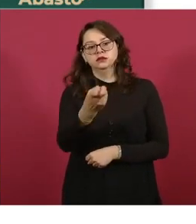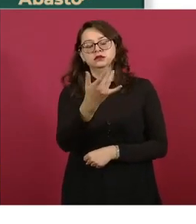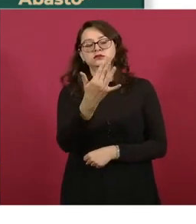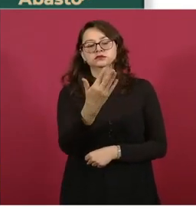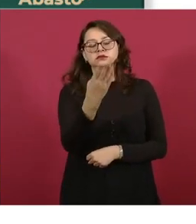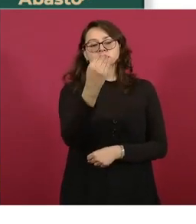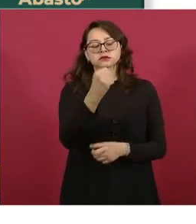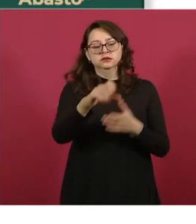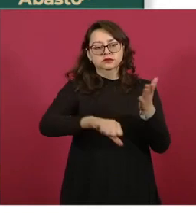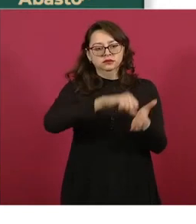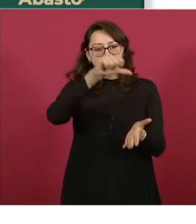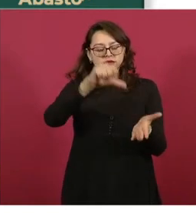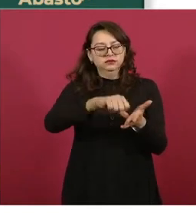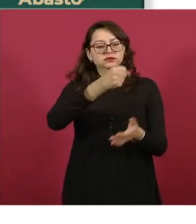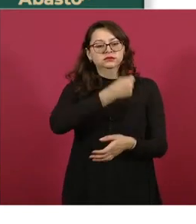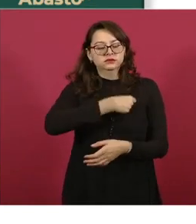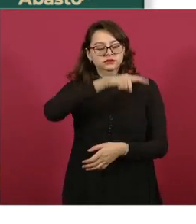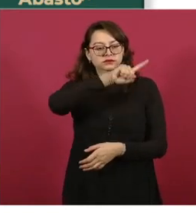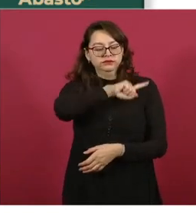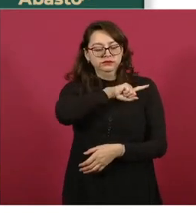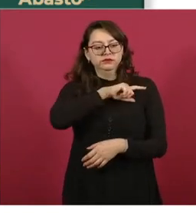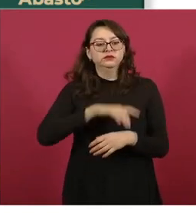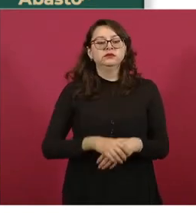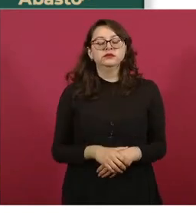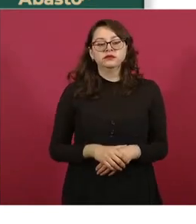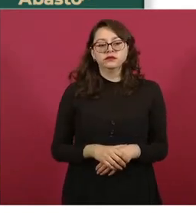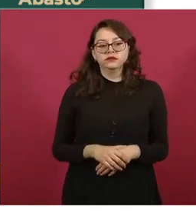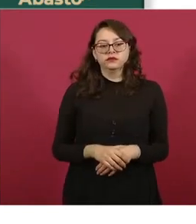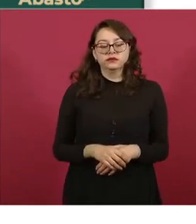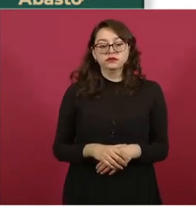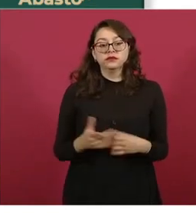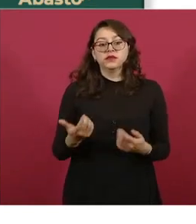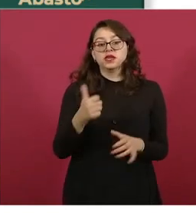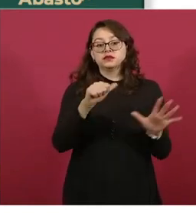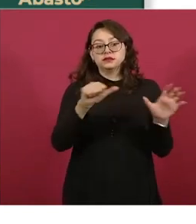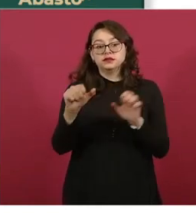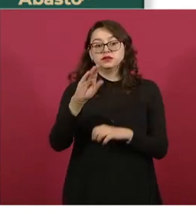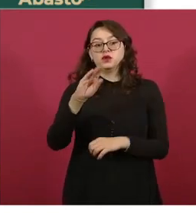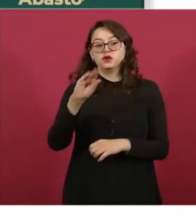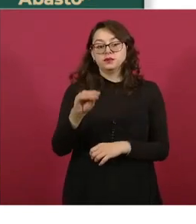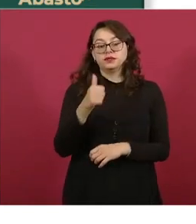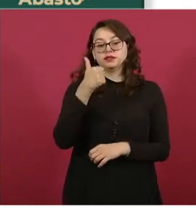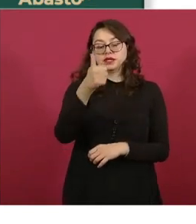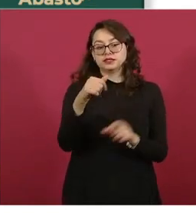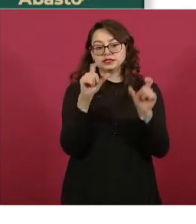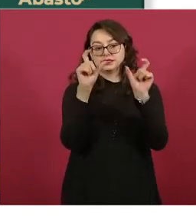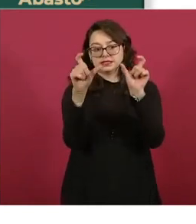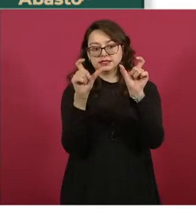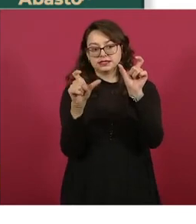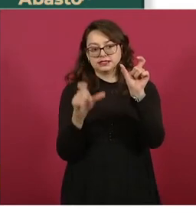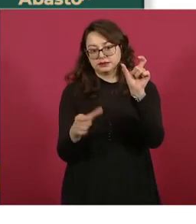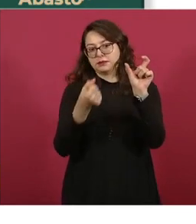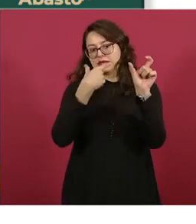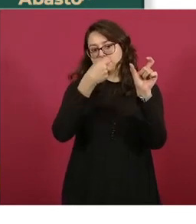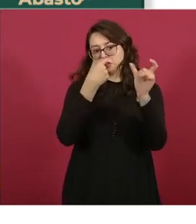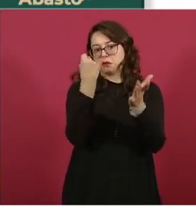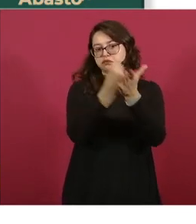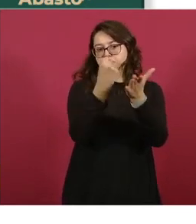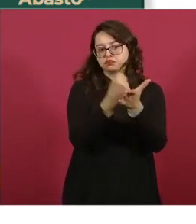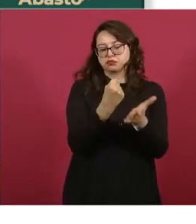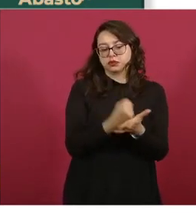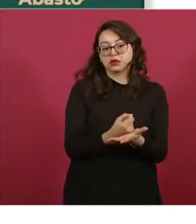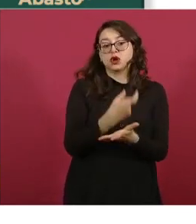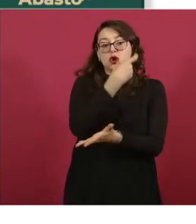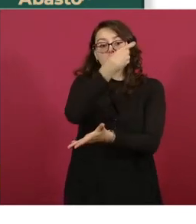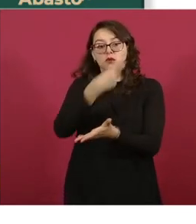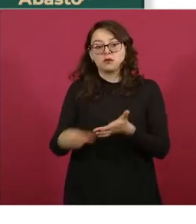de 271 centros de salud. Tiene 696 claves autorizadas y se han adquirido más